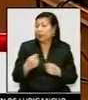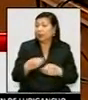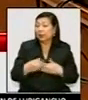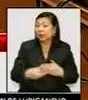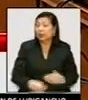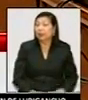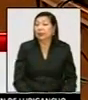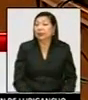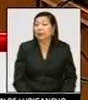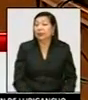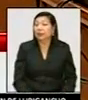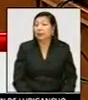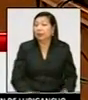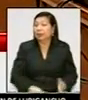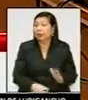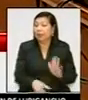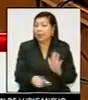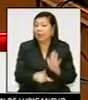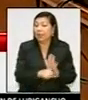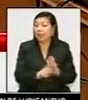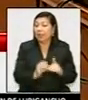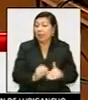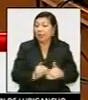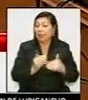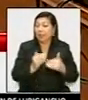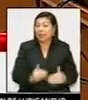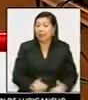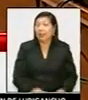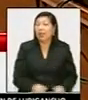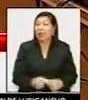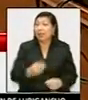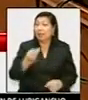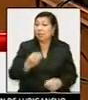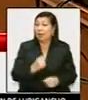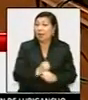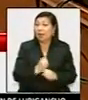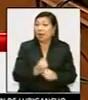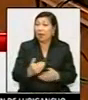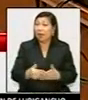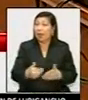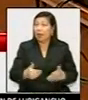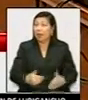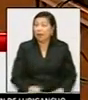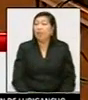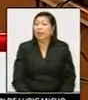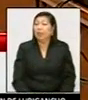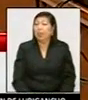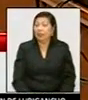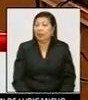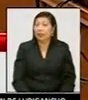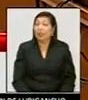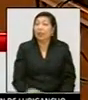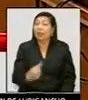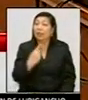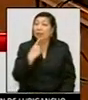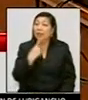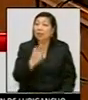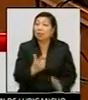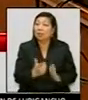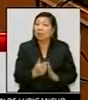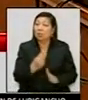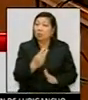propone en la autógrafa de la ley, que amplía la vigencia del régimen especial de jubilación anticipada REJA, estableciendo en la